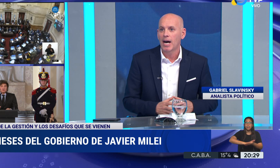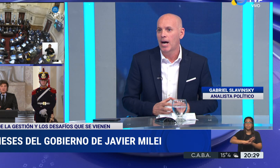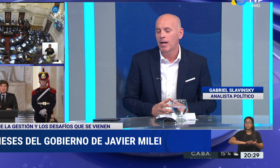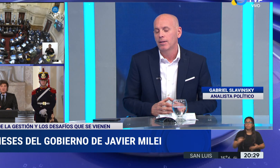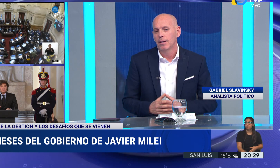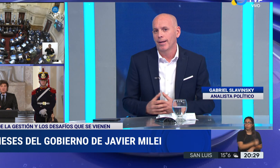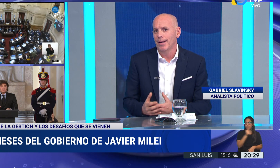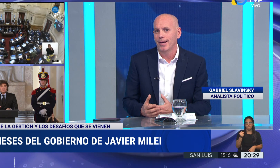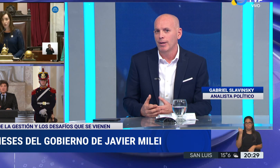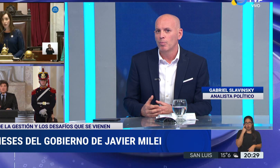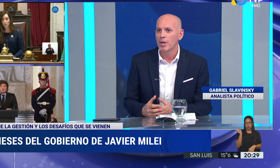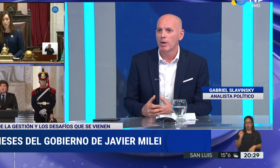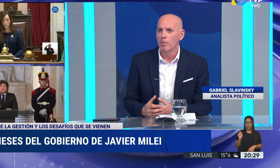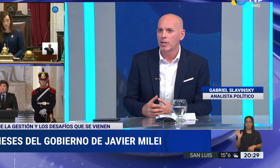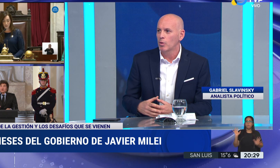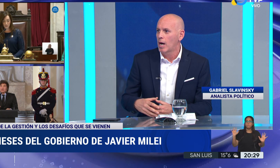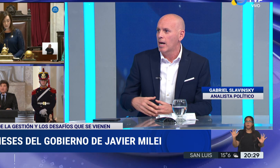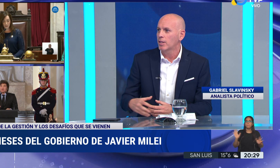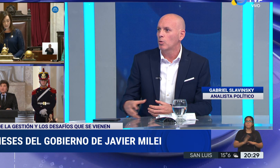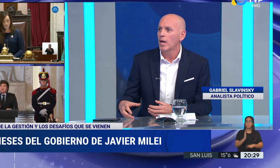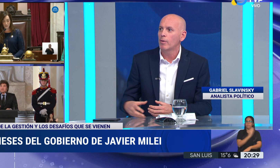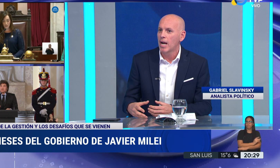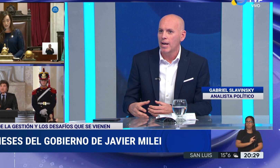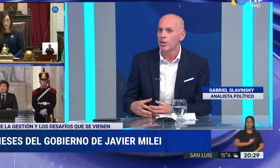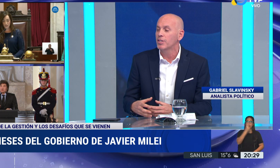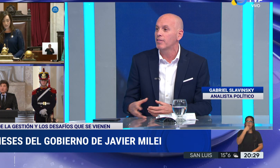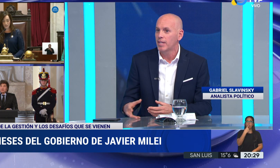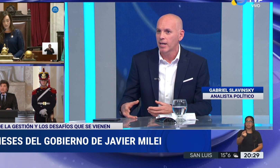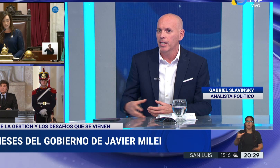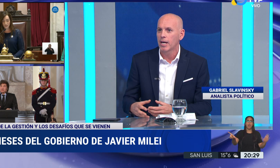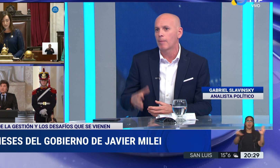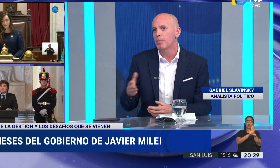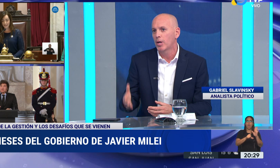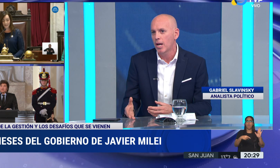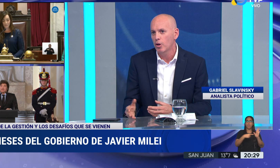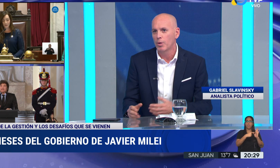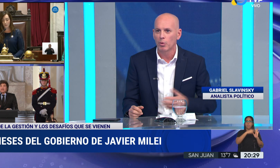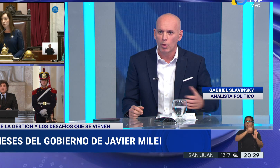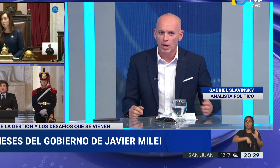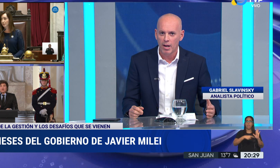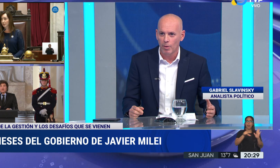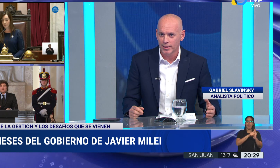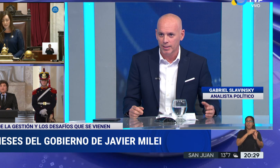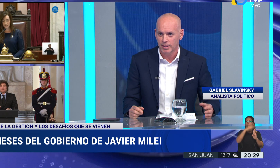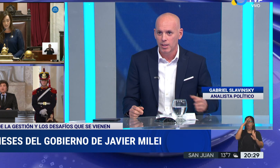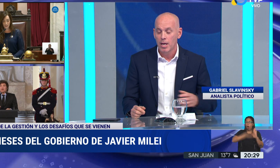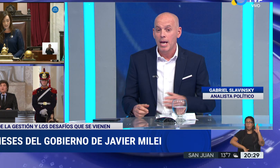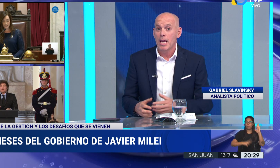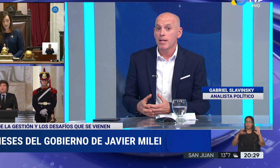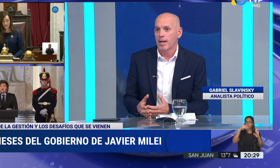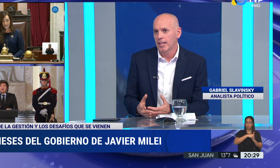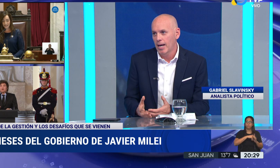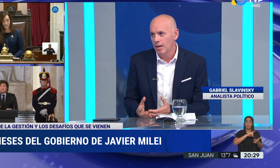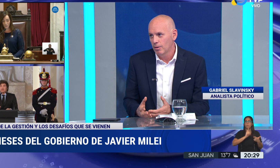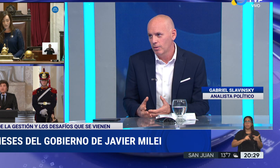salir en un primer momento a articular una ley o intentar generar primero la ley ómnibus, luego la ley bases, sí,